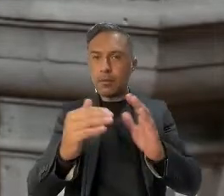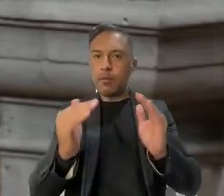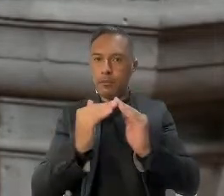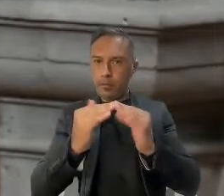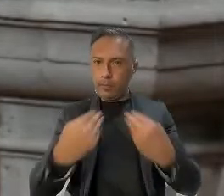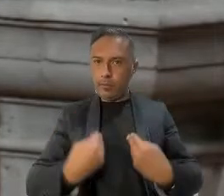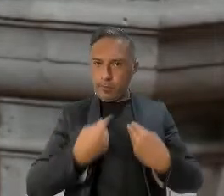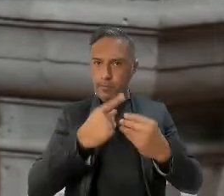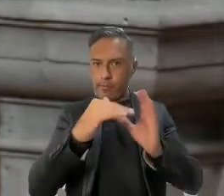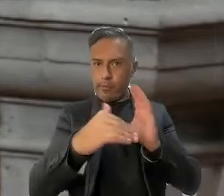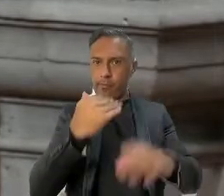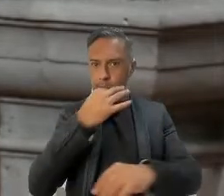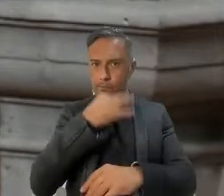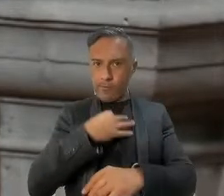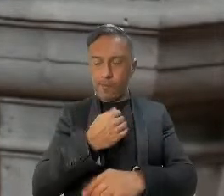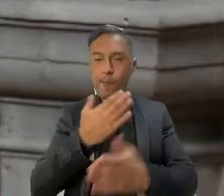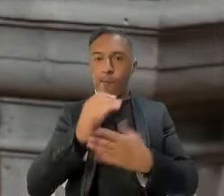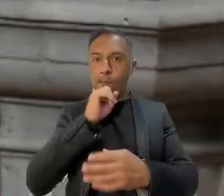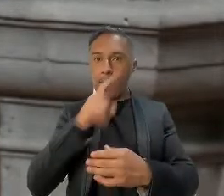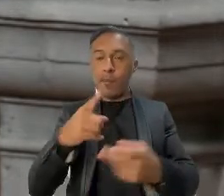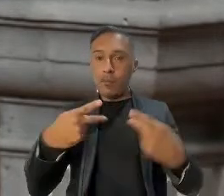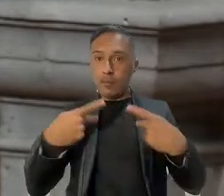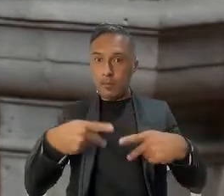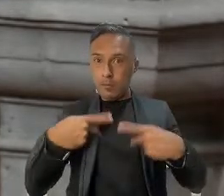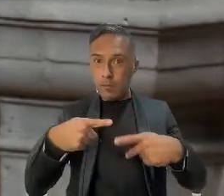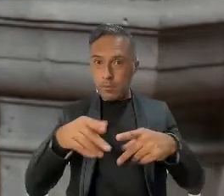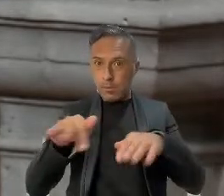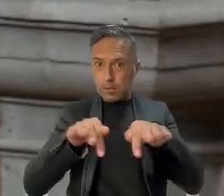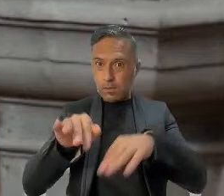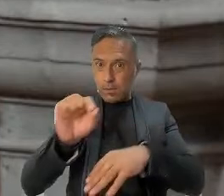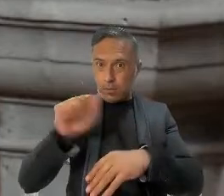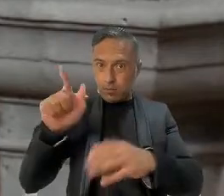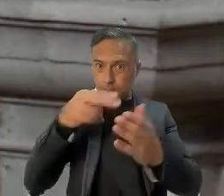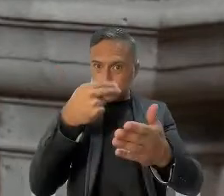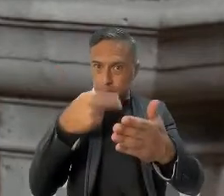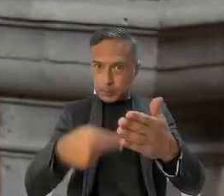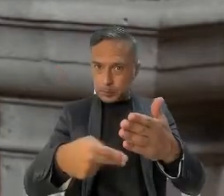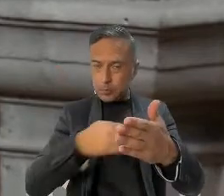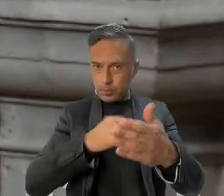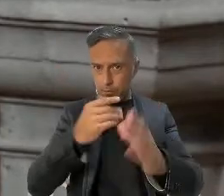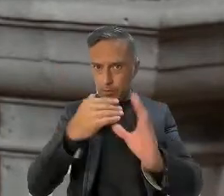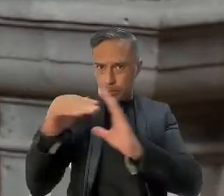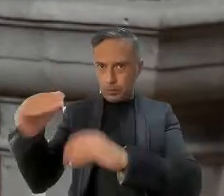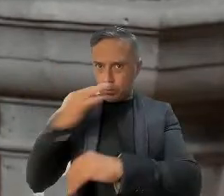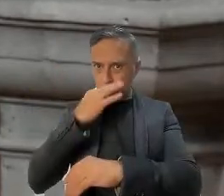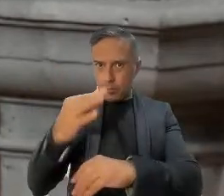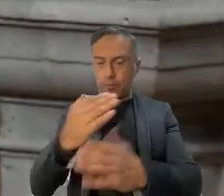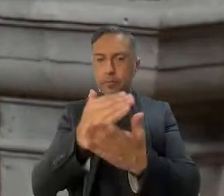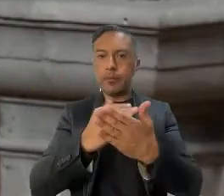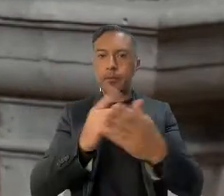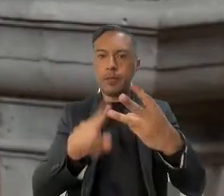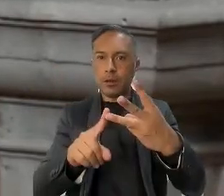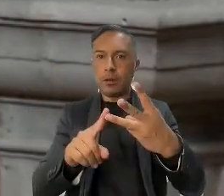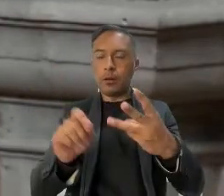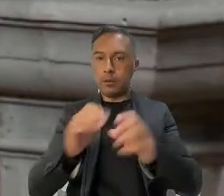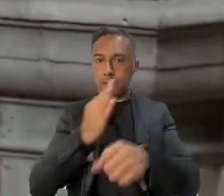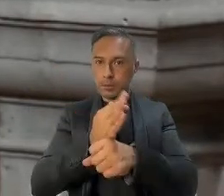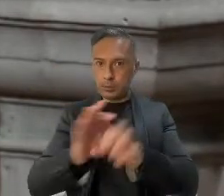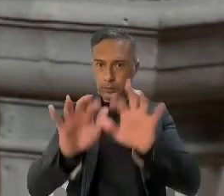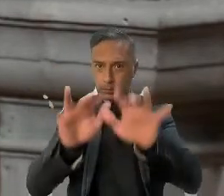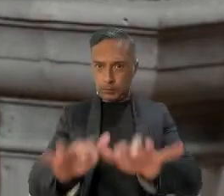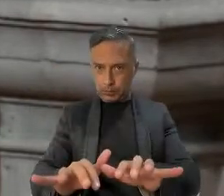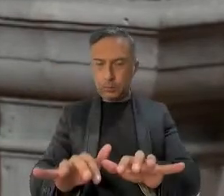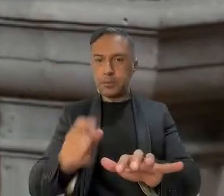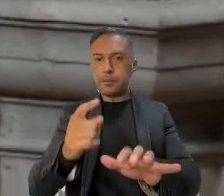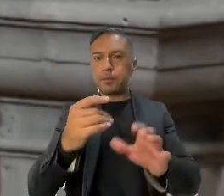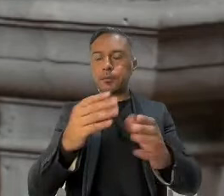por autorizados a los profesionales que se mencionen. Tercero, acordar favorable la recepción del presente escrito, así como los anexos